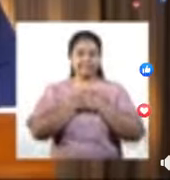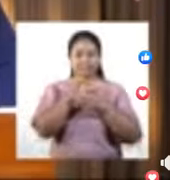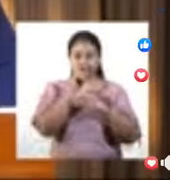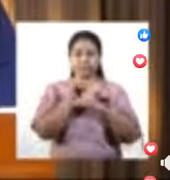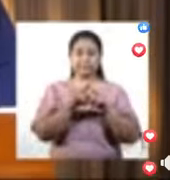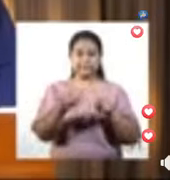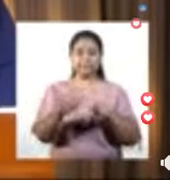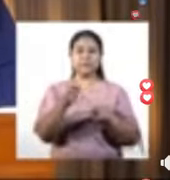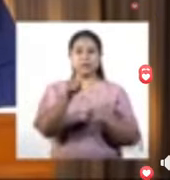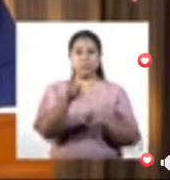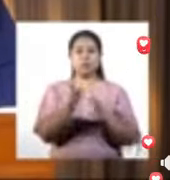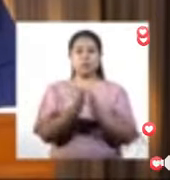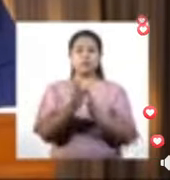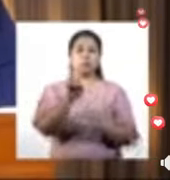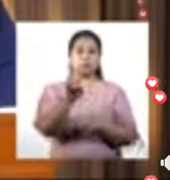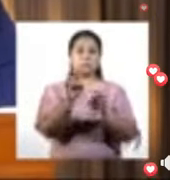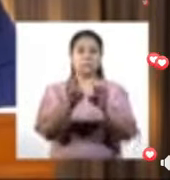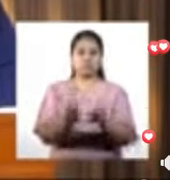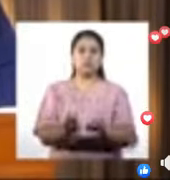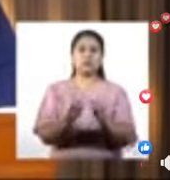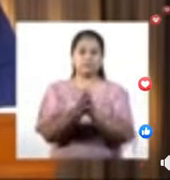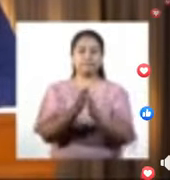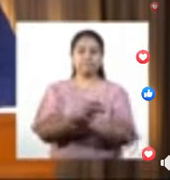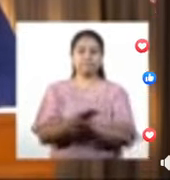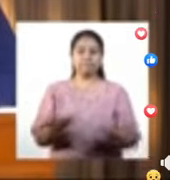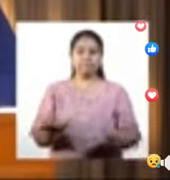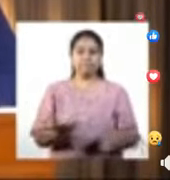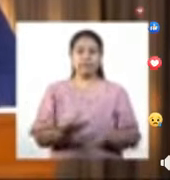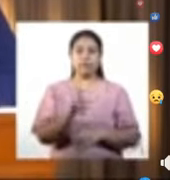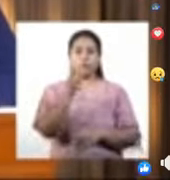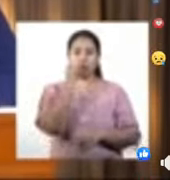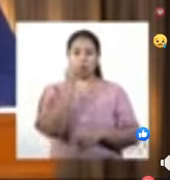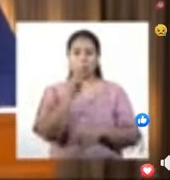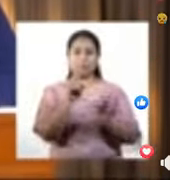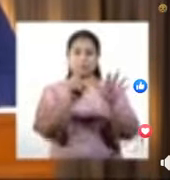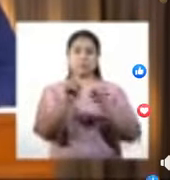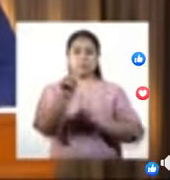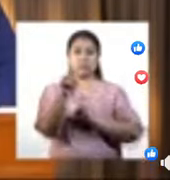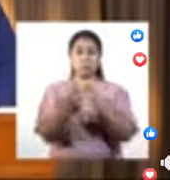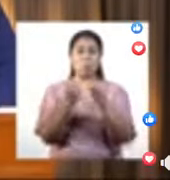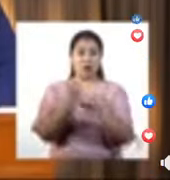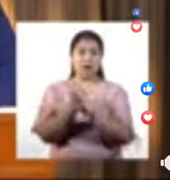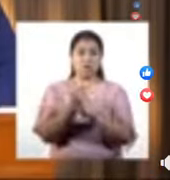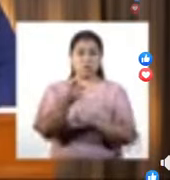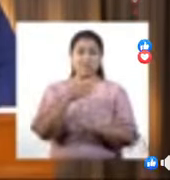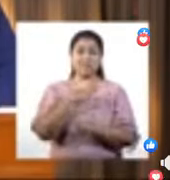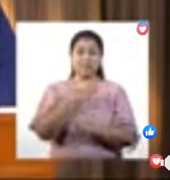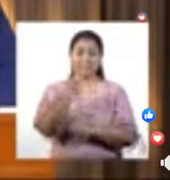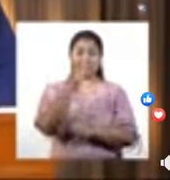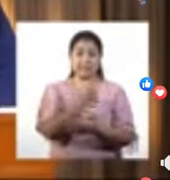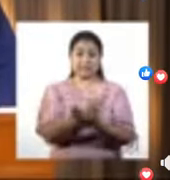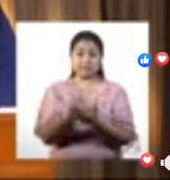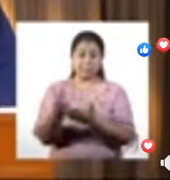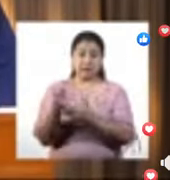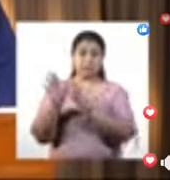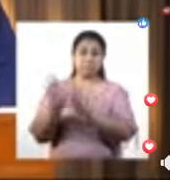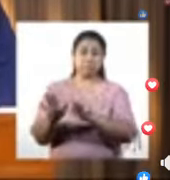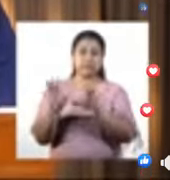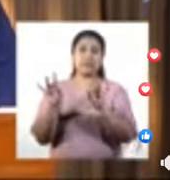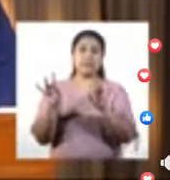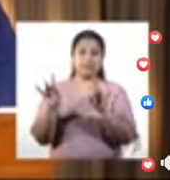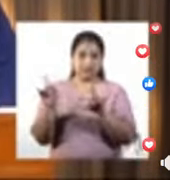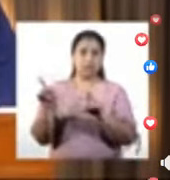Lamentamos profundamente el fallecimiento de 2 personas, un hombre de 61 años de edad, quien llevaba 3 semanas en el